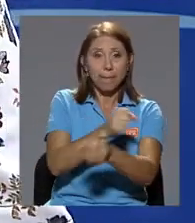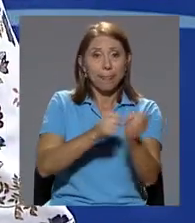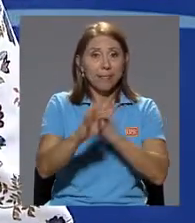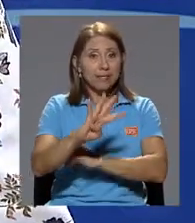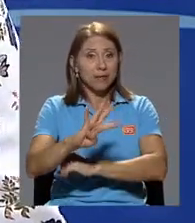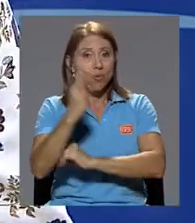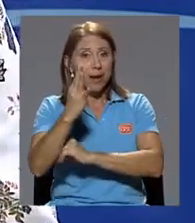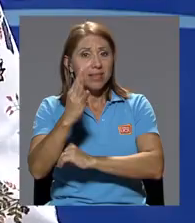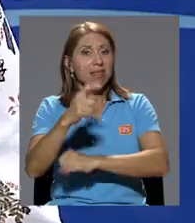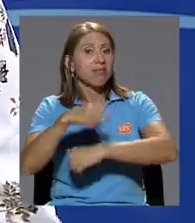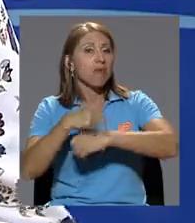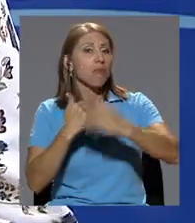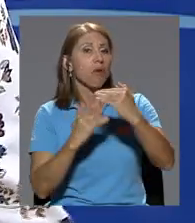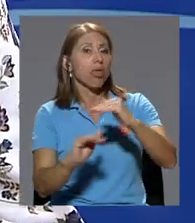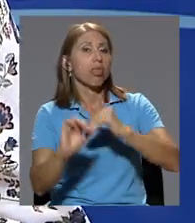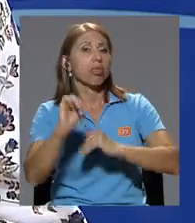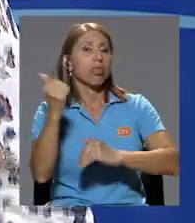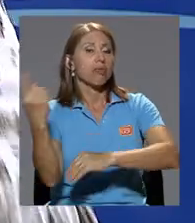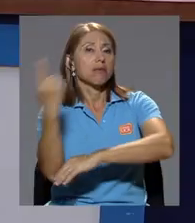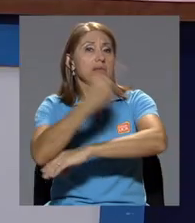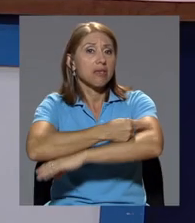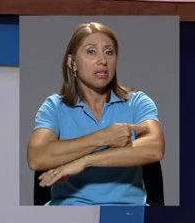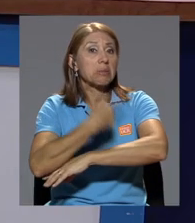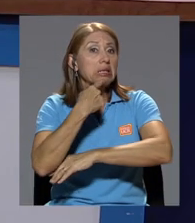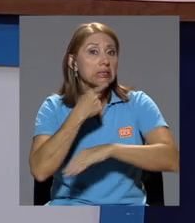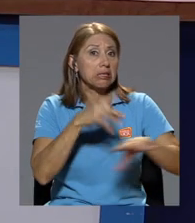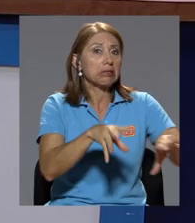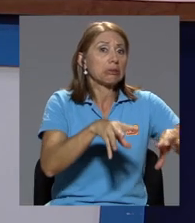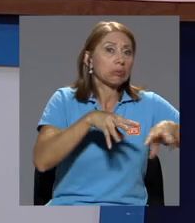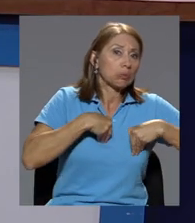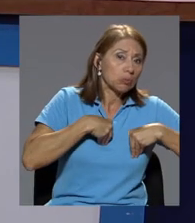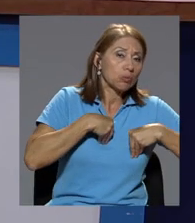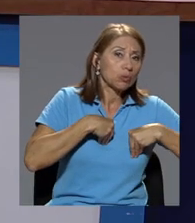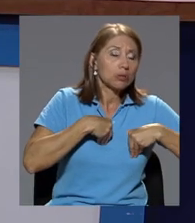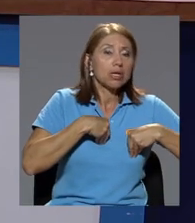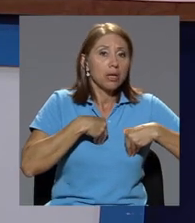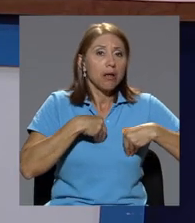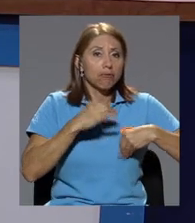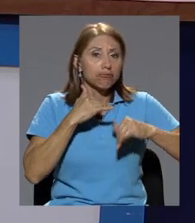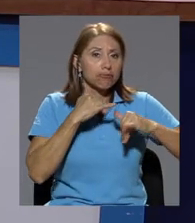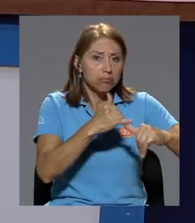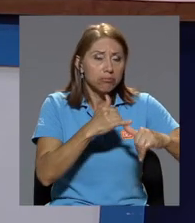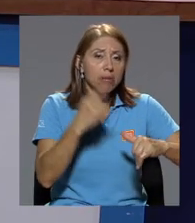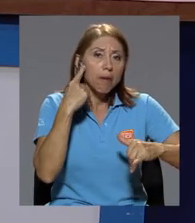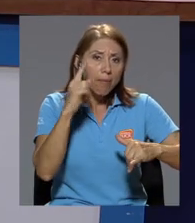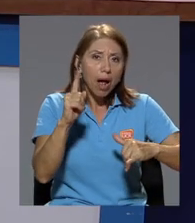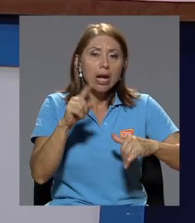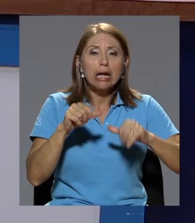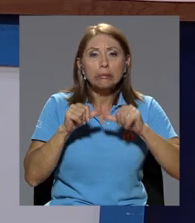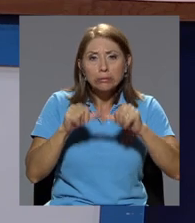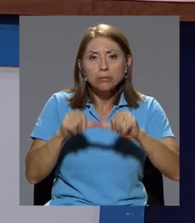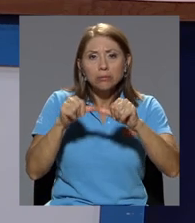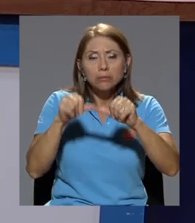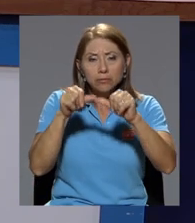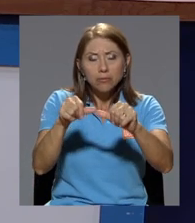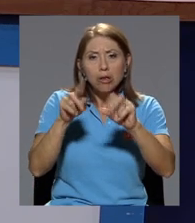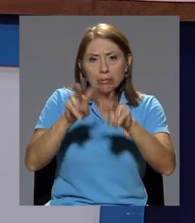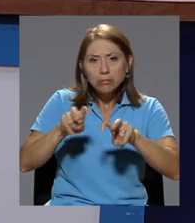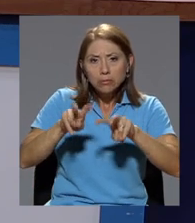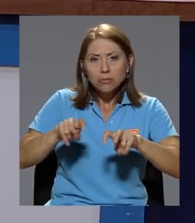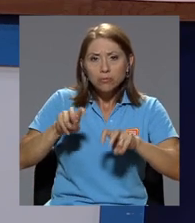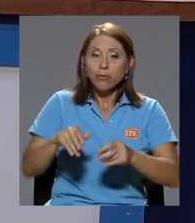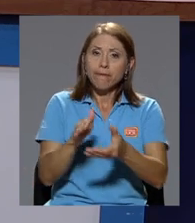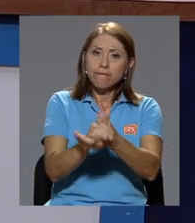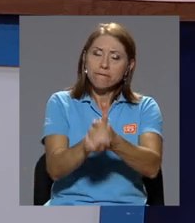tiene diez días hábiles para darles a ustedes y si se acoge el recurso para darle el seguimiento que procede